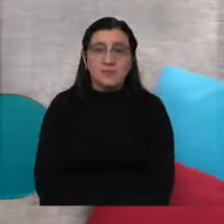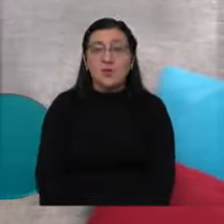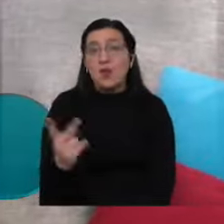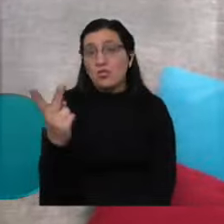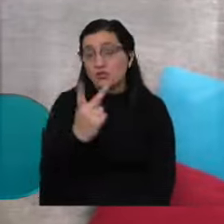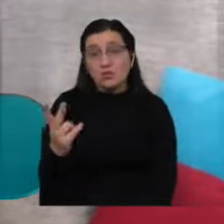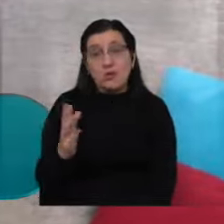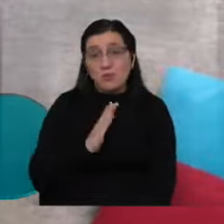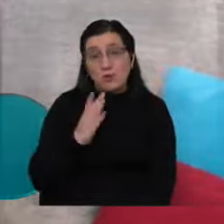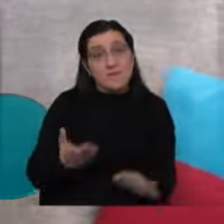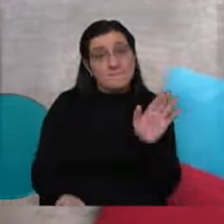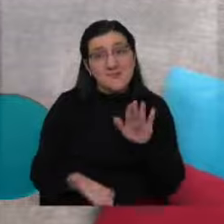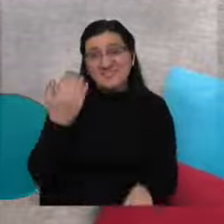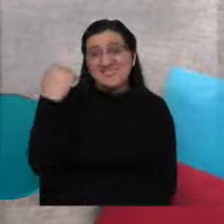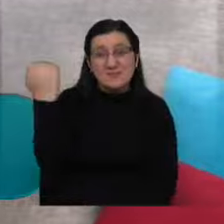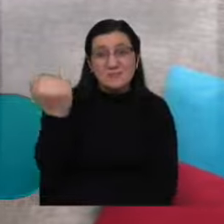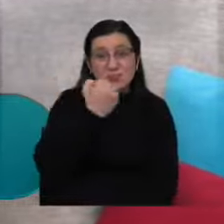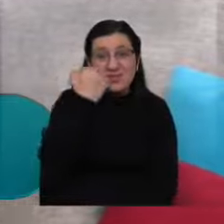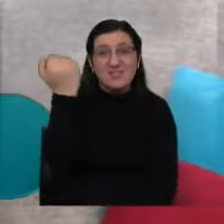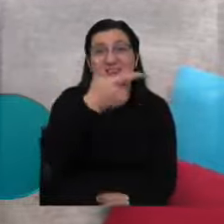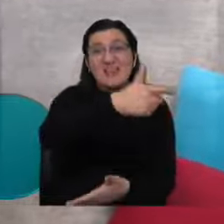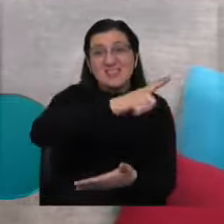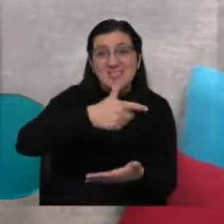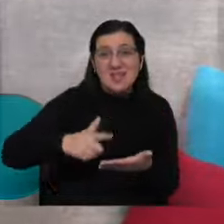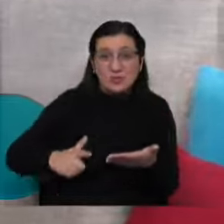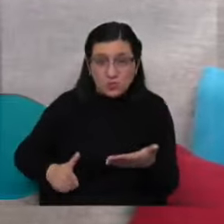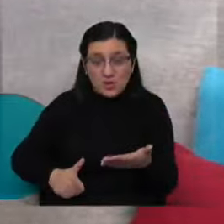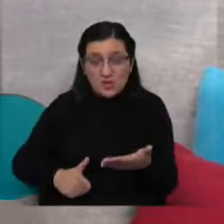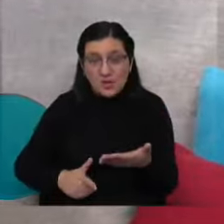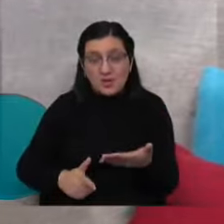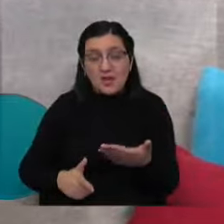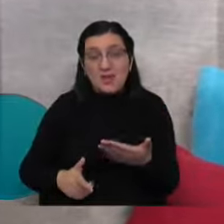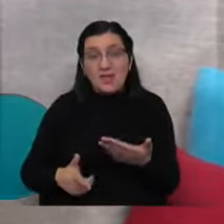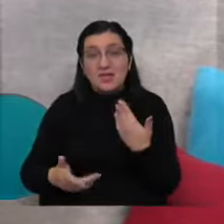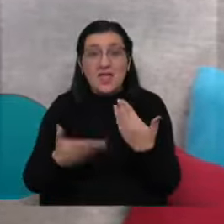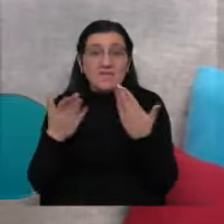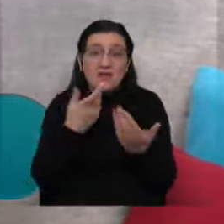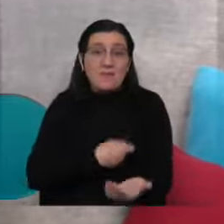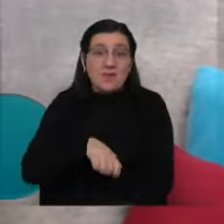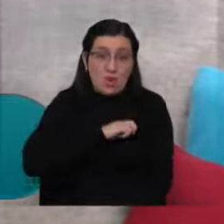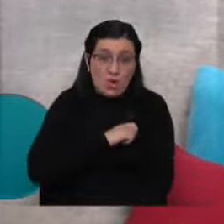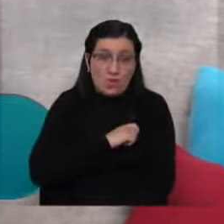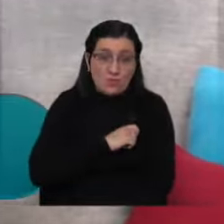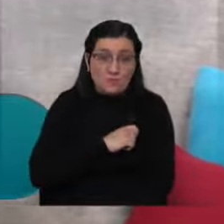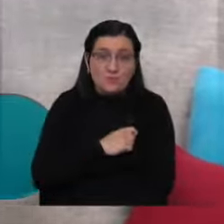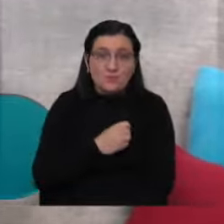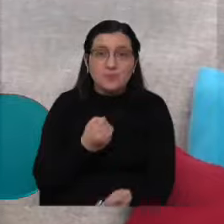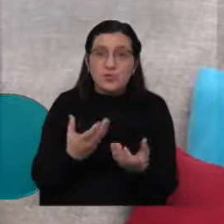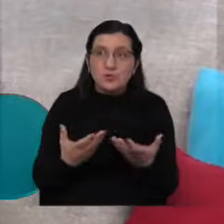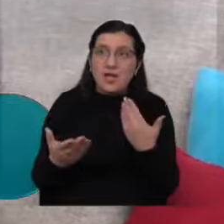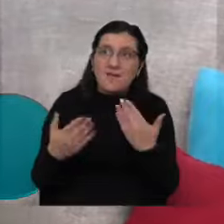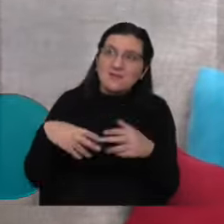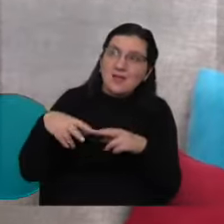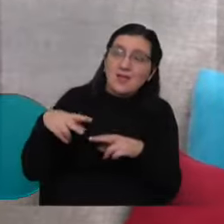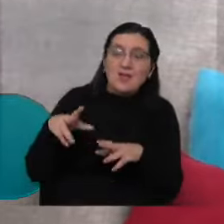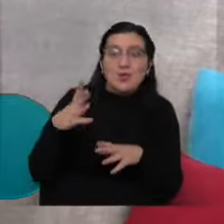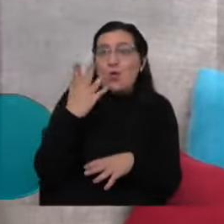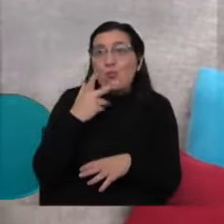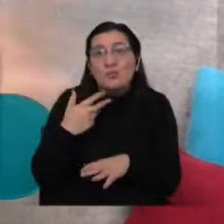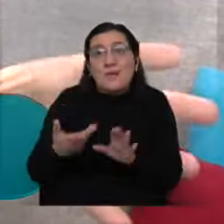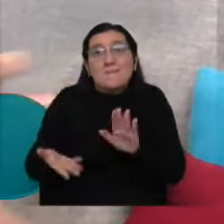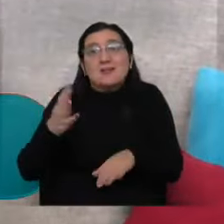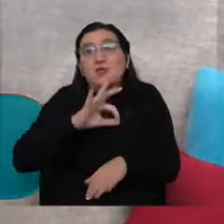son las mujeres más importantes de la literatura de agil Hispana no dicho por todos los críticos entonces a veces tenemos esa mirada muy local no de que nos gusta más nos